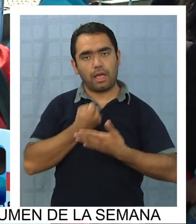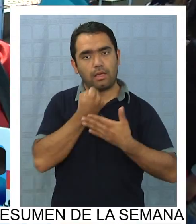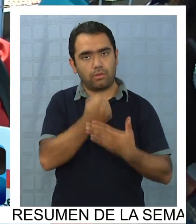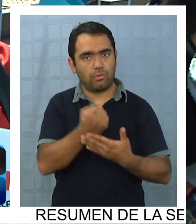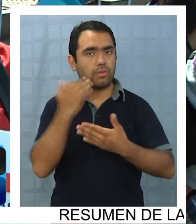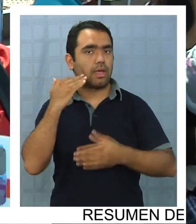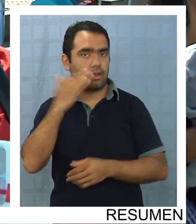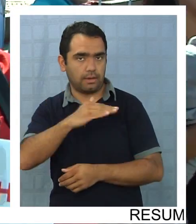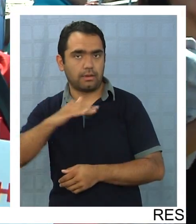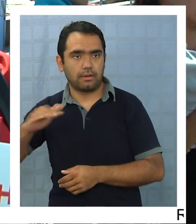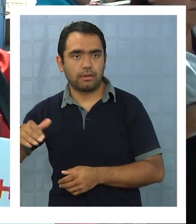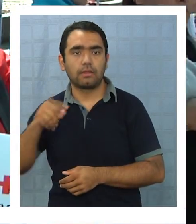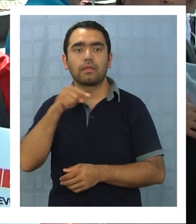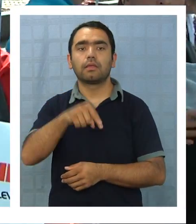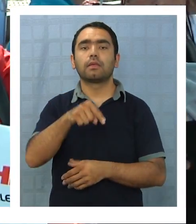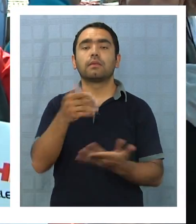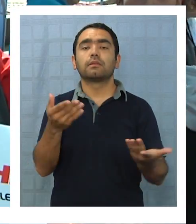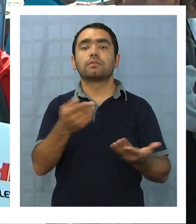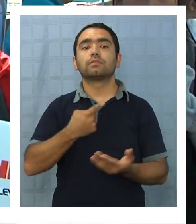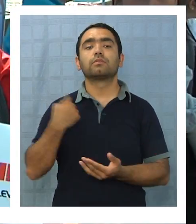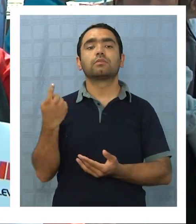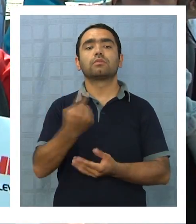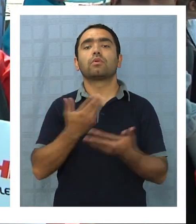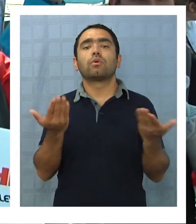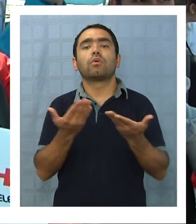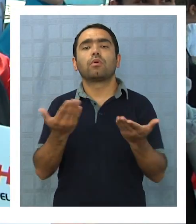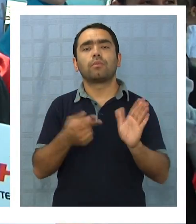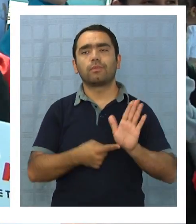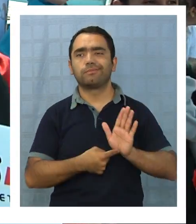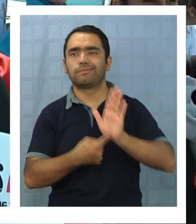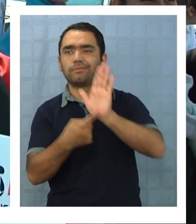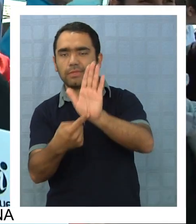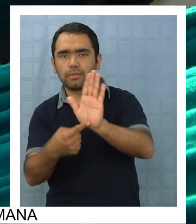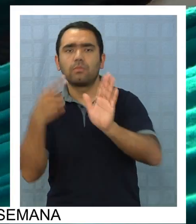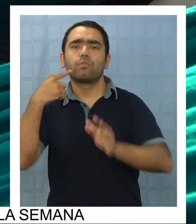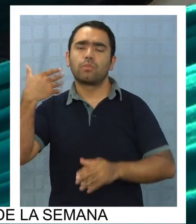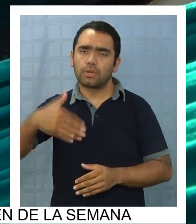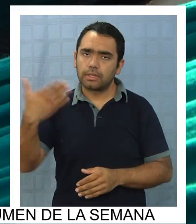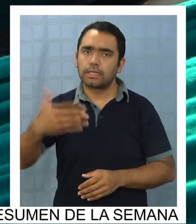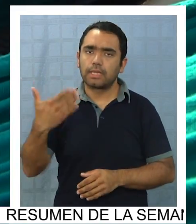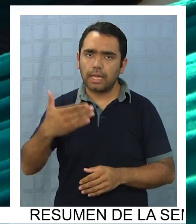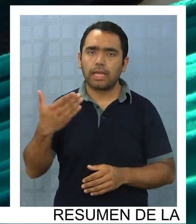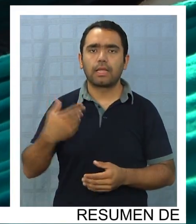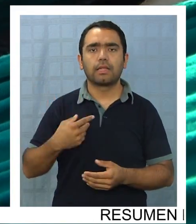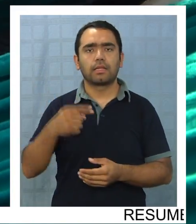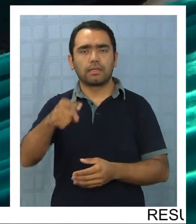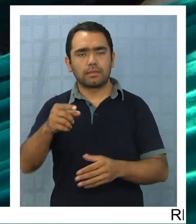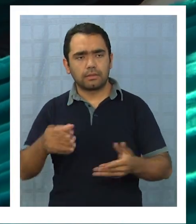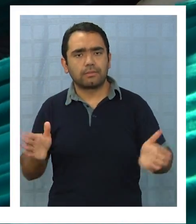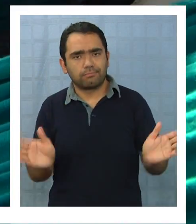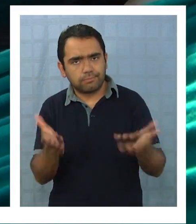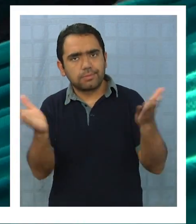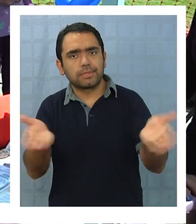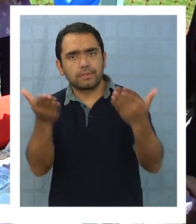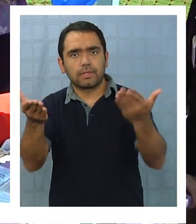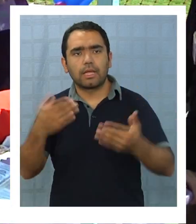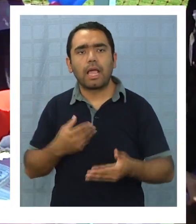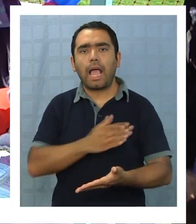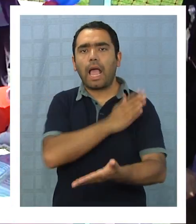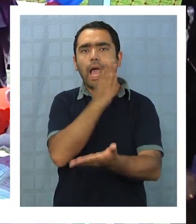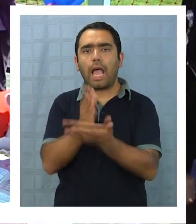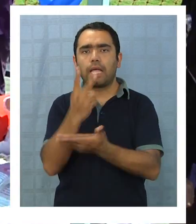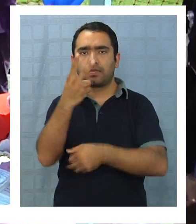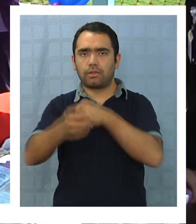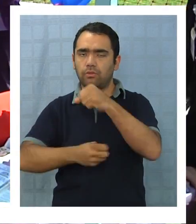de los niños y en razón de ello es como nosotros lo hacemos en promoción con las madres, cierto, promover la lactancia materna hasta los dos